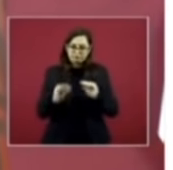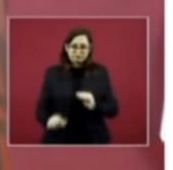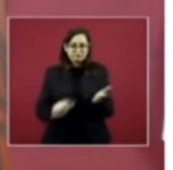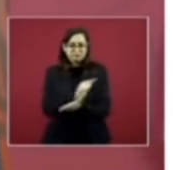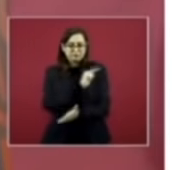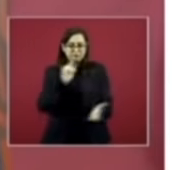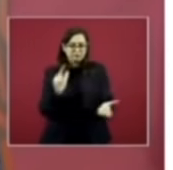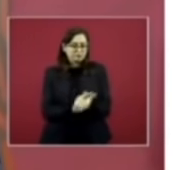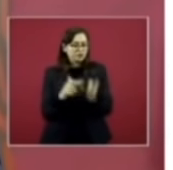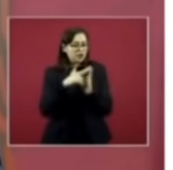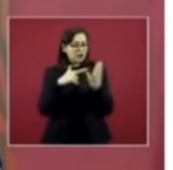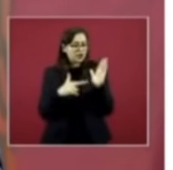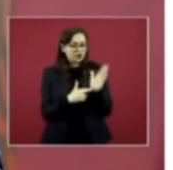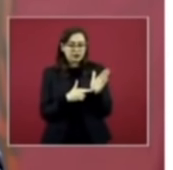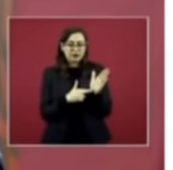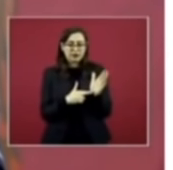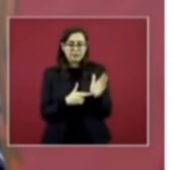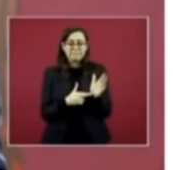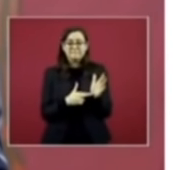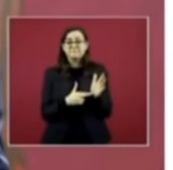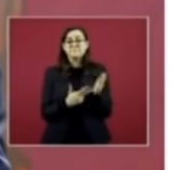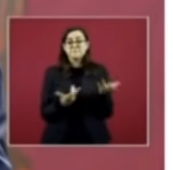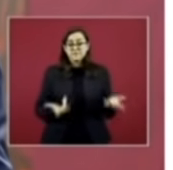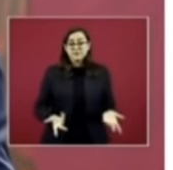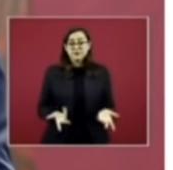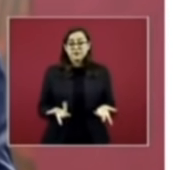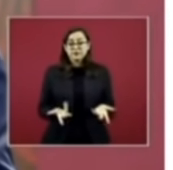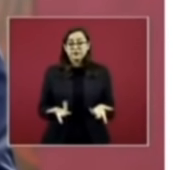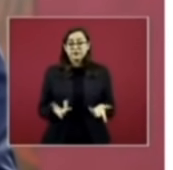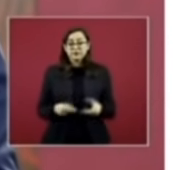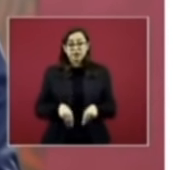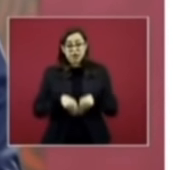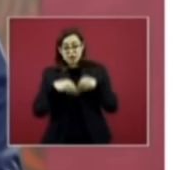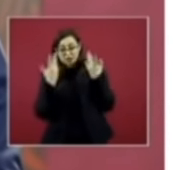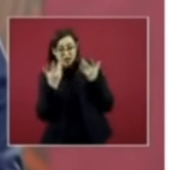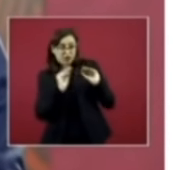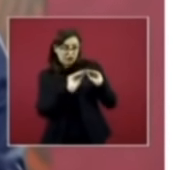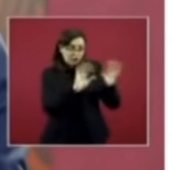que las aulas estén más